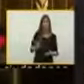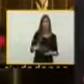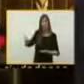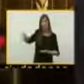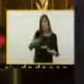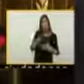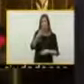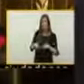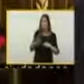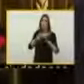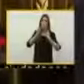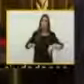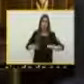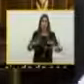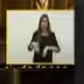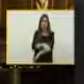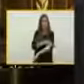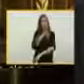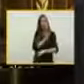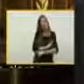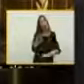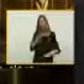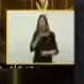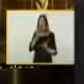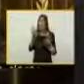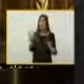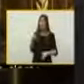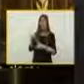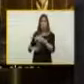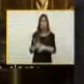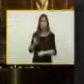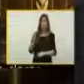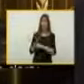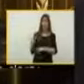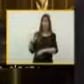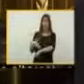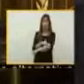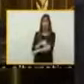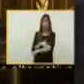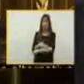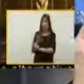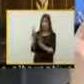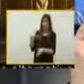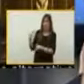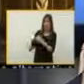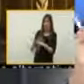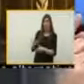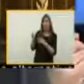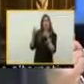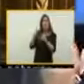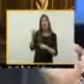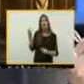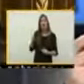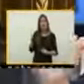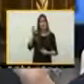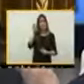Es trascendental, porque vamos caminando hacia la mayoría, ya en vez de tener 130, tenemos 131. Un voto por cada mes podemos estar con